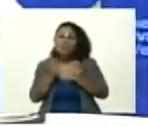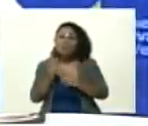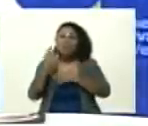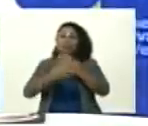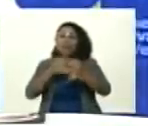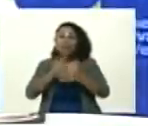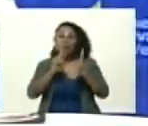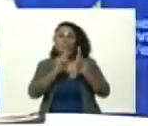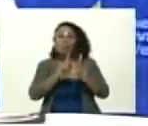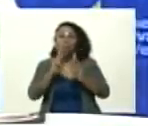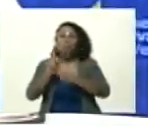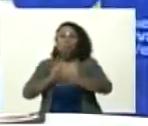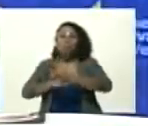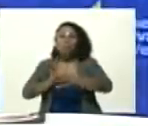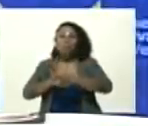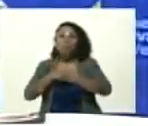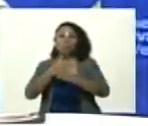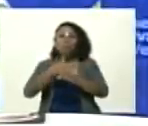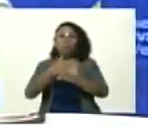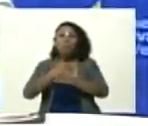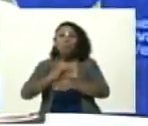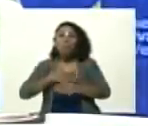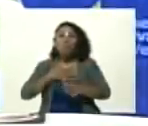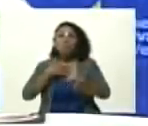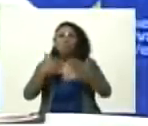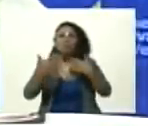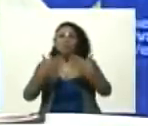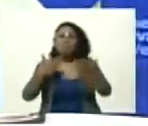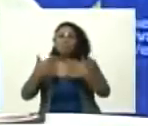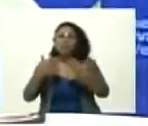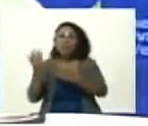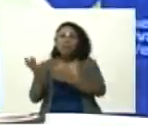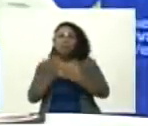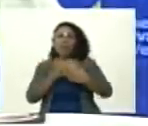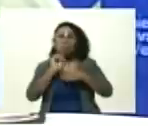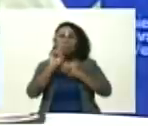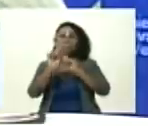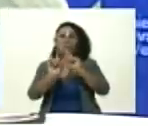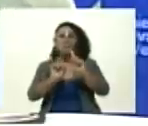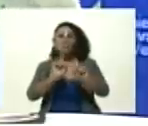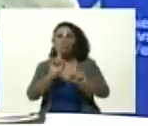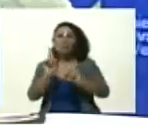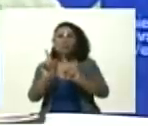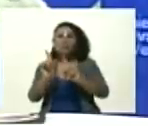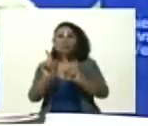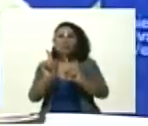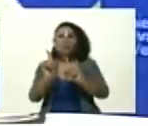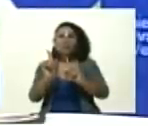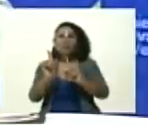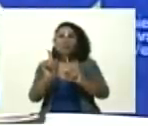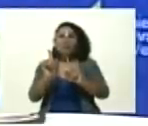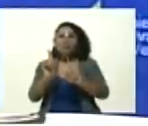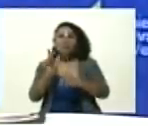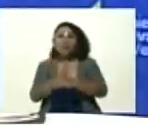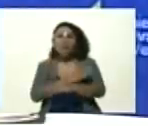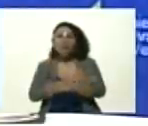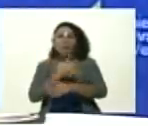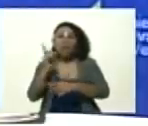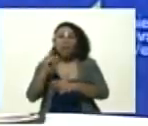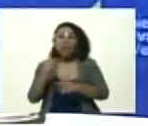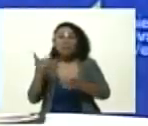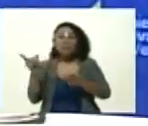hagamos horario compartido, podemos interactuar para recibir las preguntas picantes y punzantes de